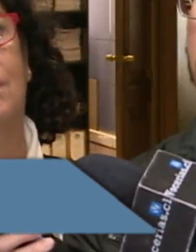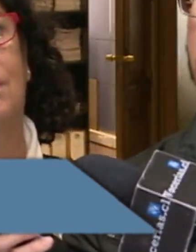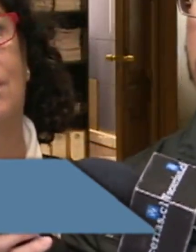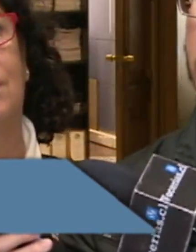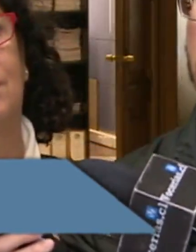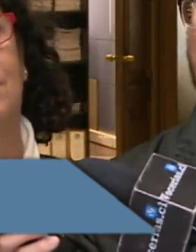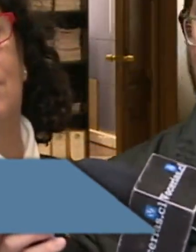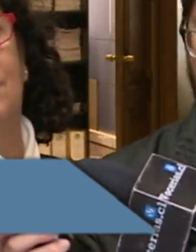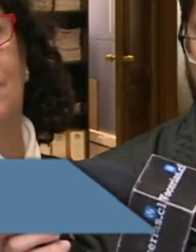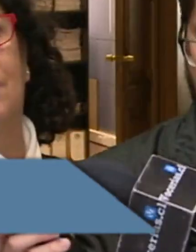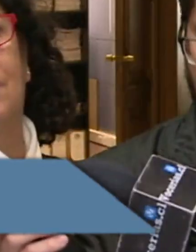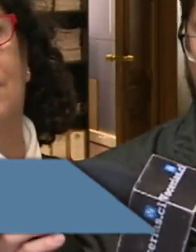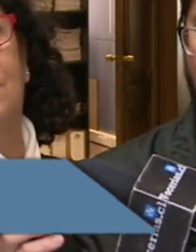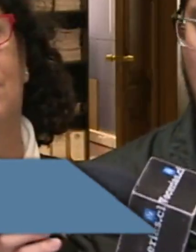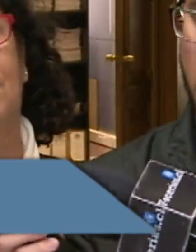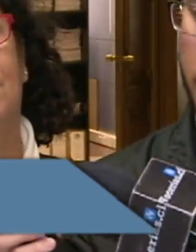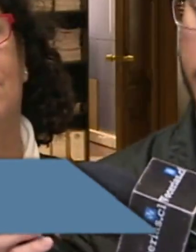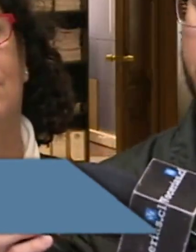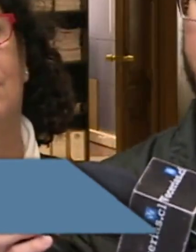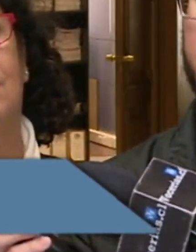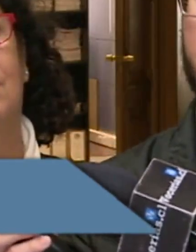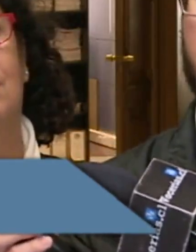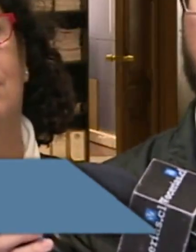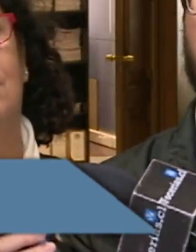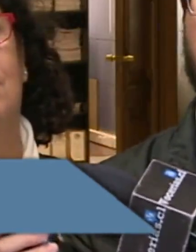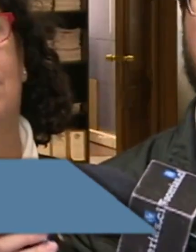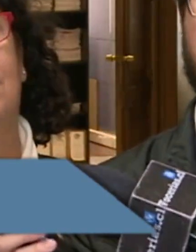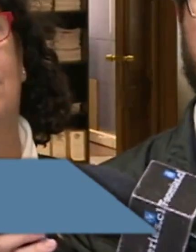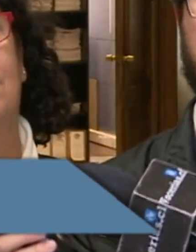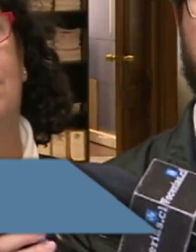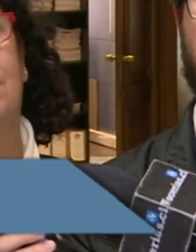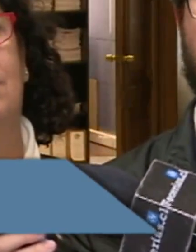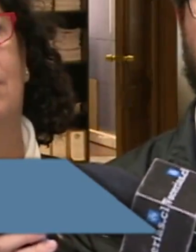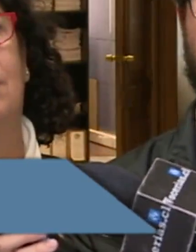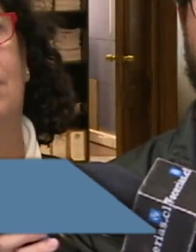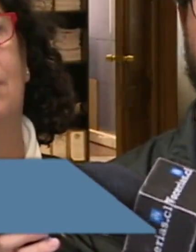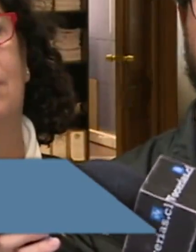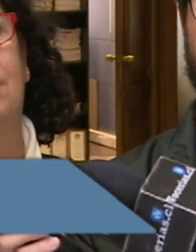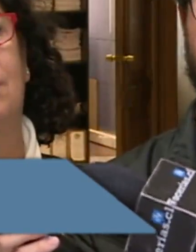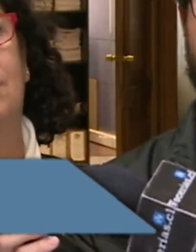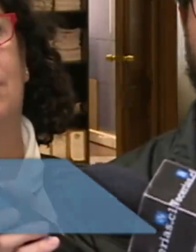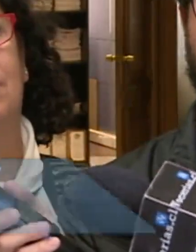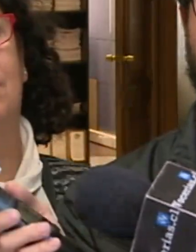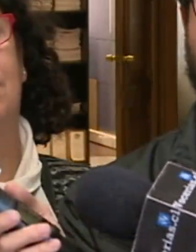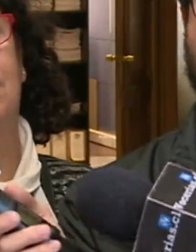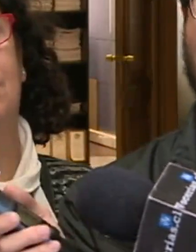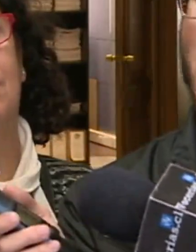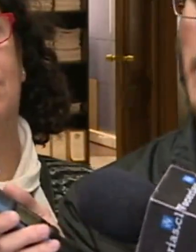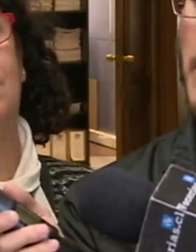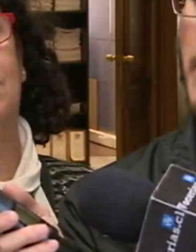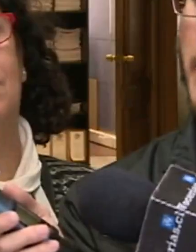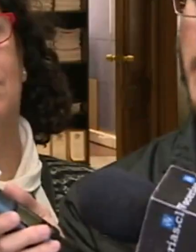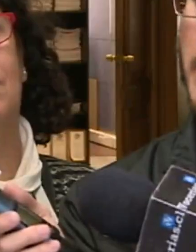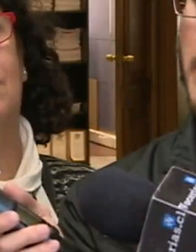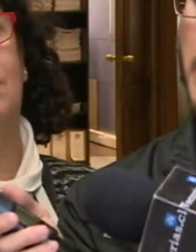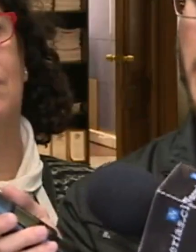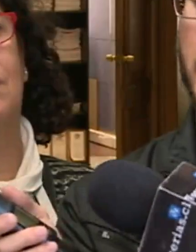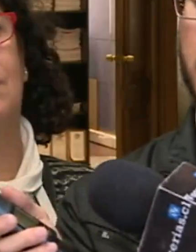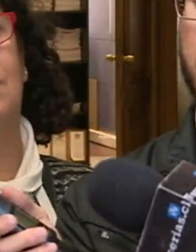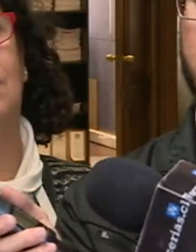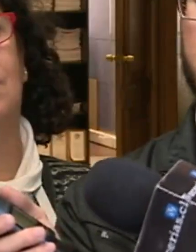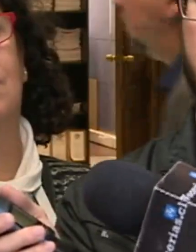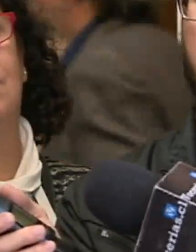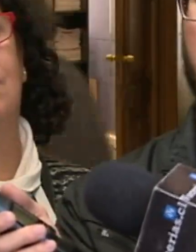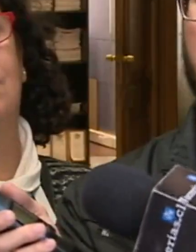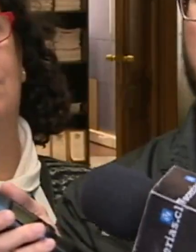claro como digo de que esta cifra y esta cantidad va a ser entregada en su como una globalidad no en forma